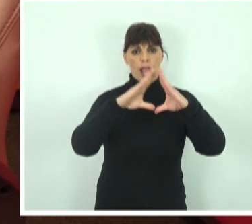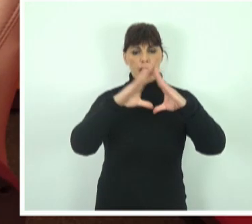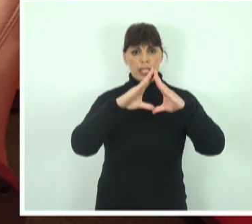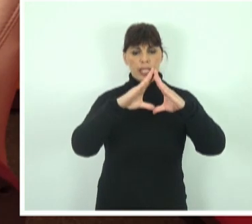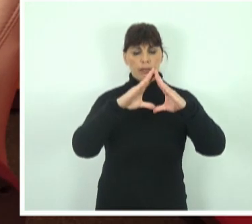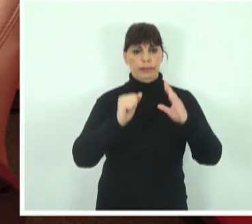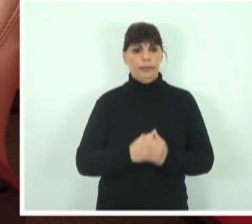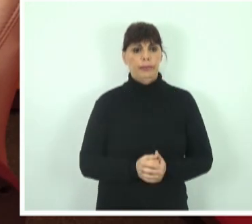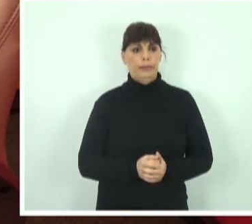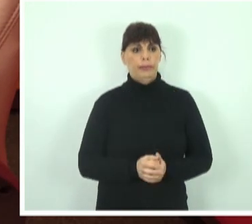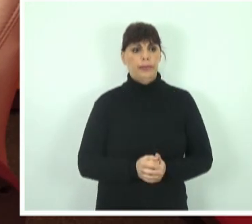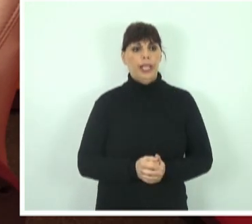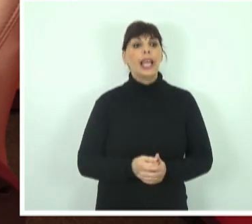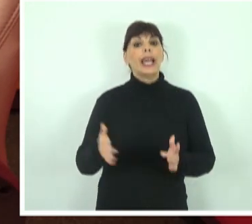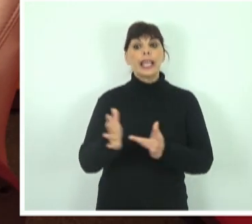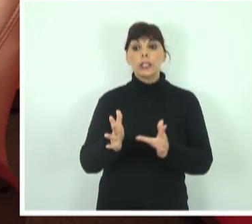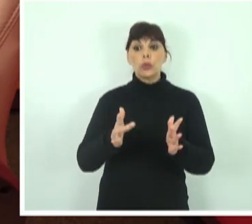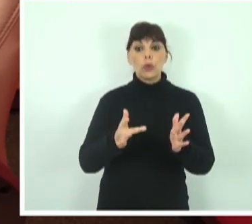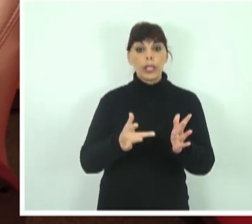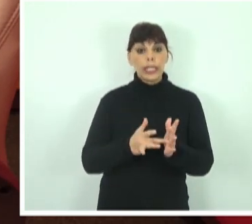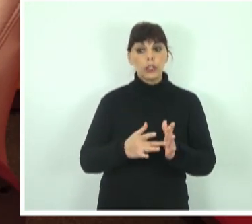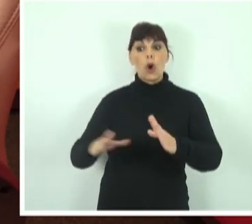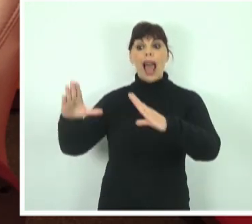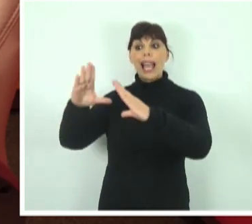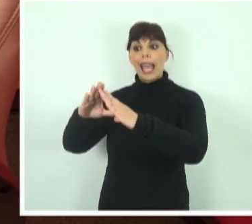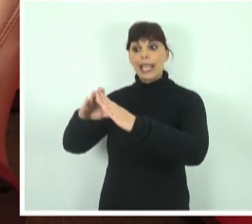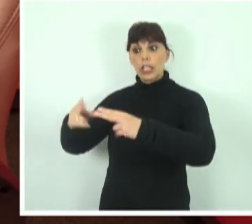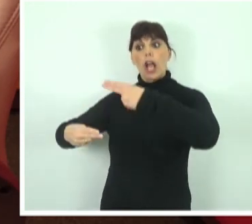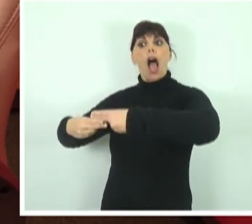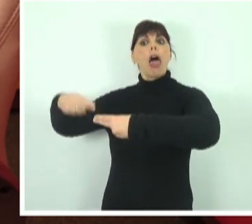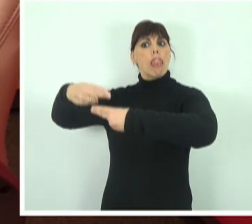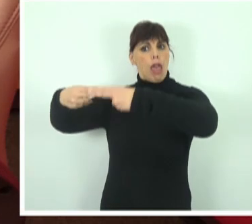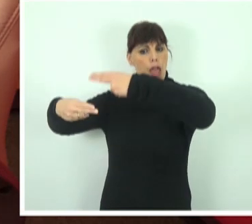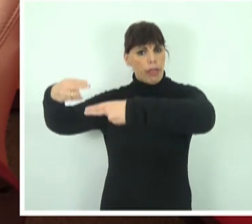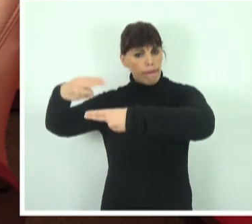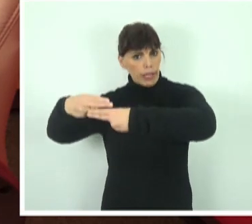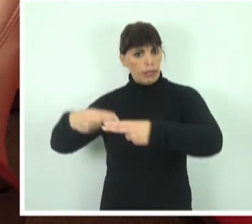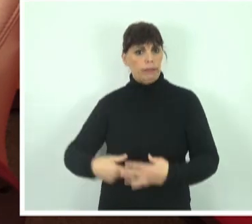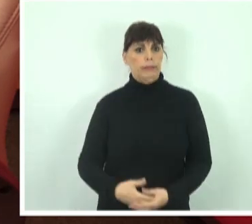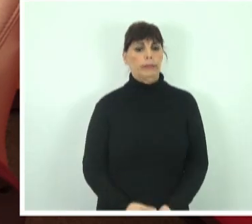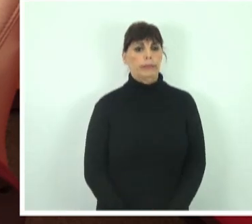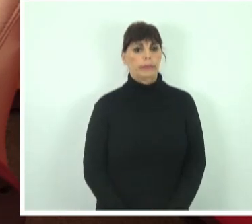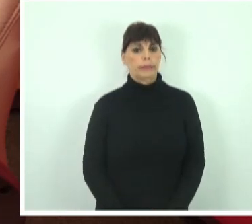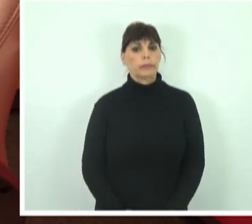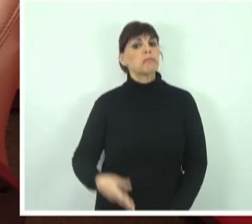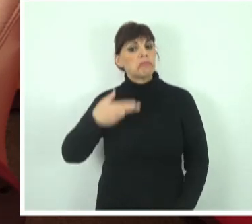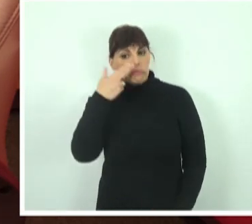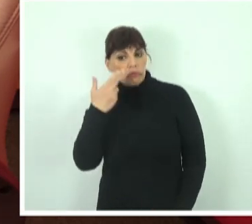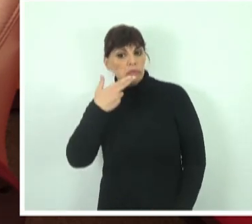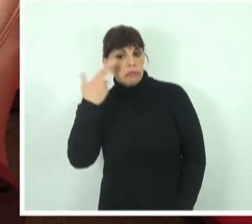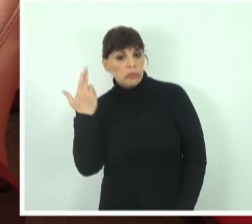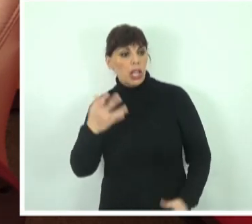Él iba a levantar, a edificar. Es interesante que el